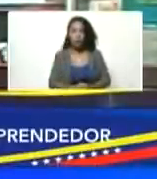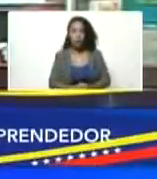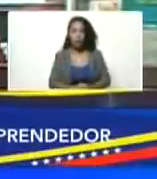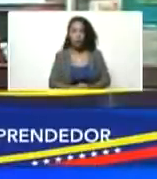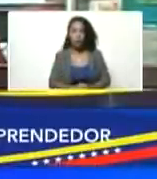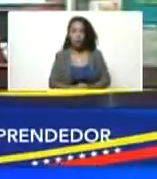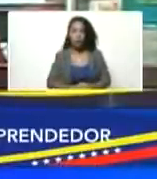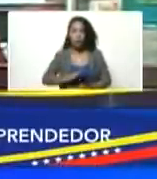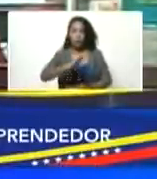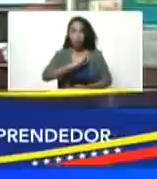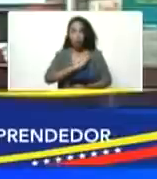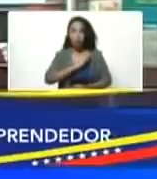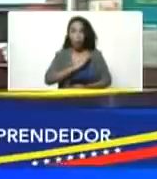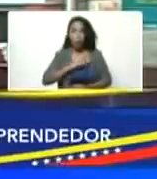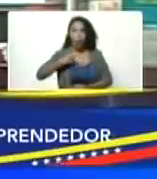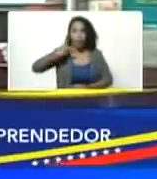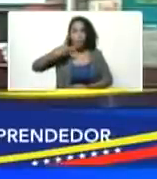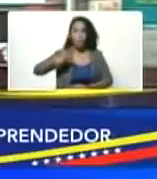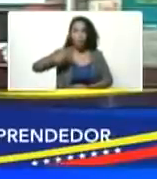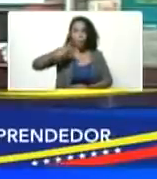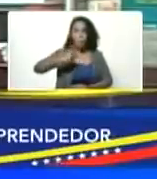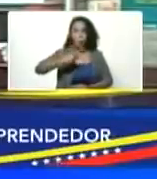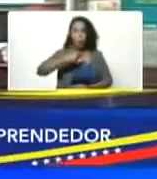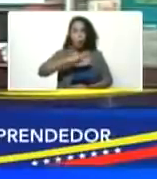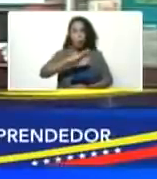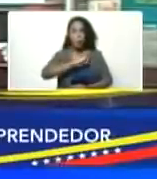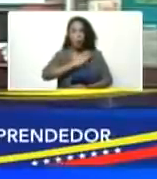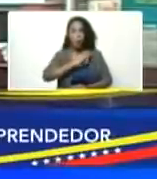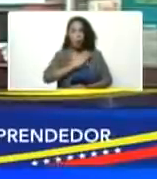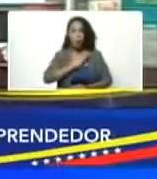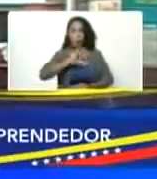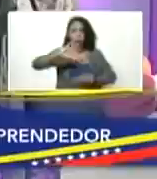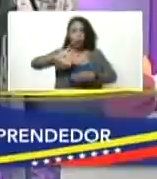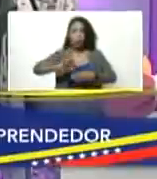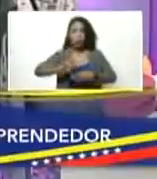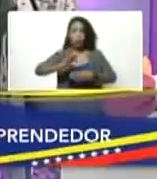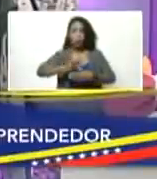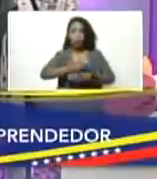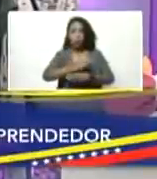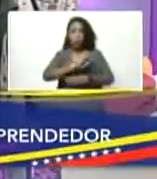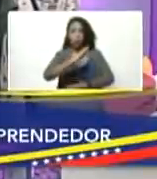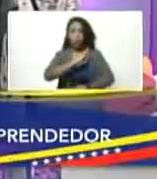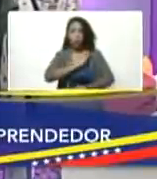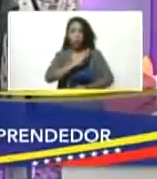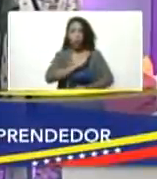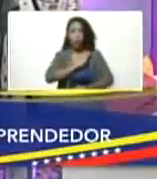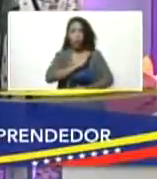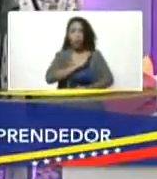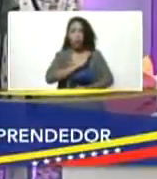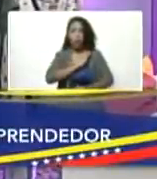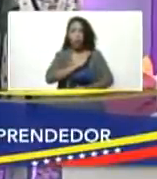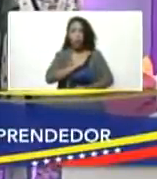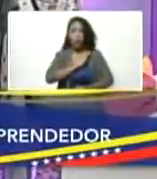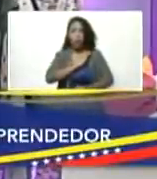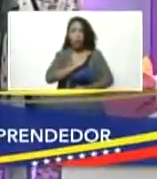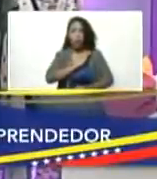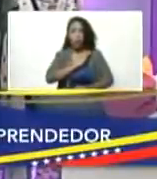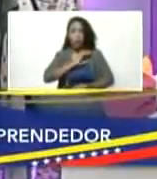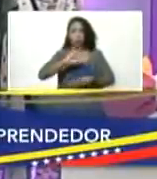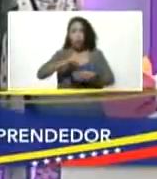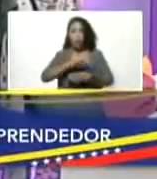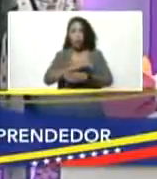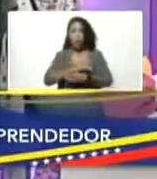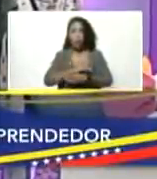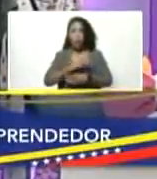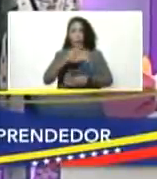con su propia tijera, su propia aguja y su propia hilo, las